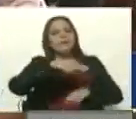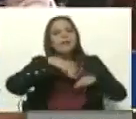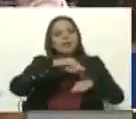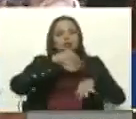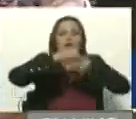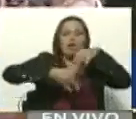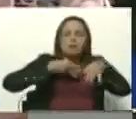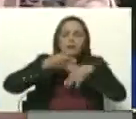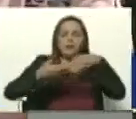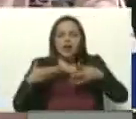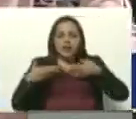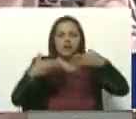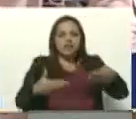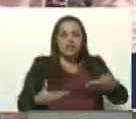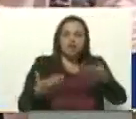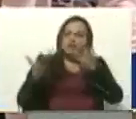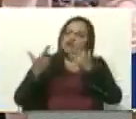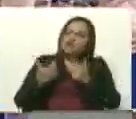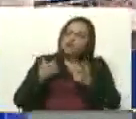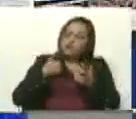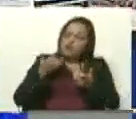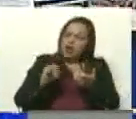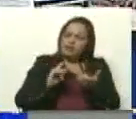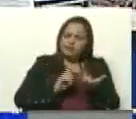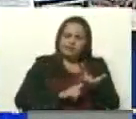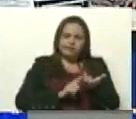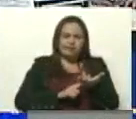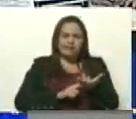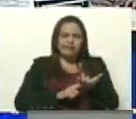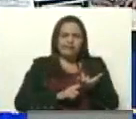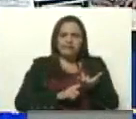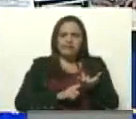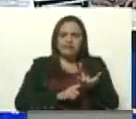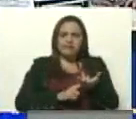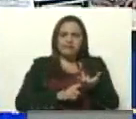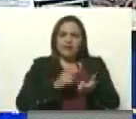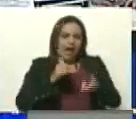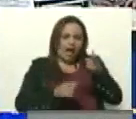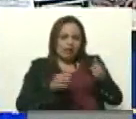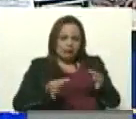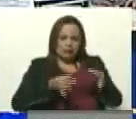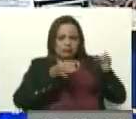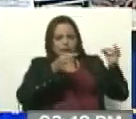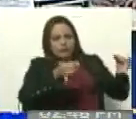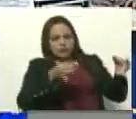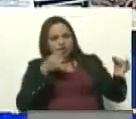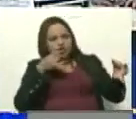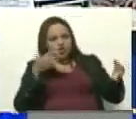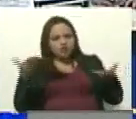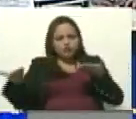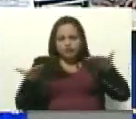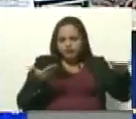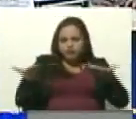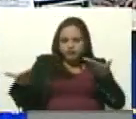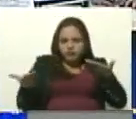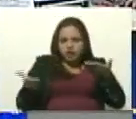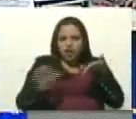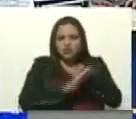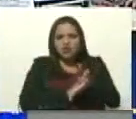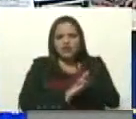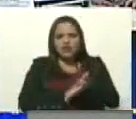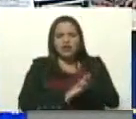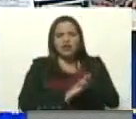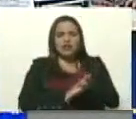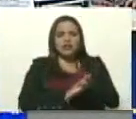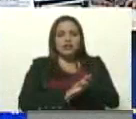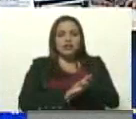avances. Hay un número que yo traía, que es un poco, y voy a contrastar con lo que significa las